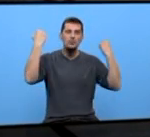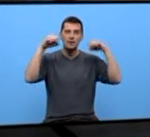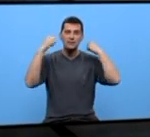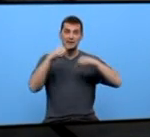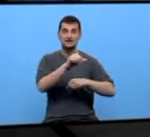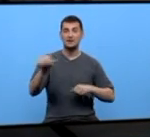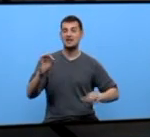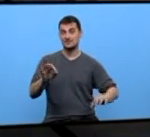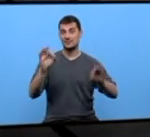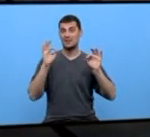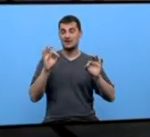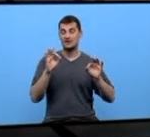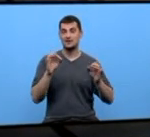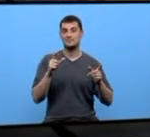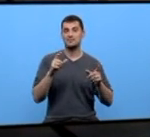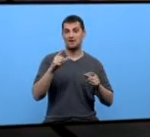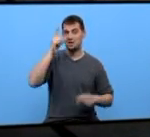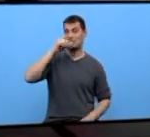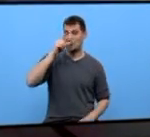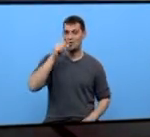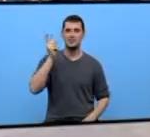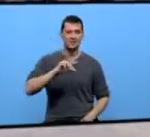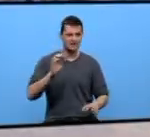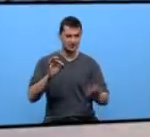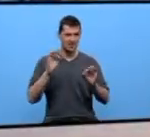semana moi especial para eles e o Breo.